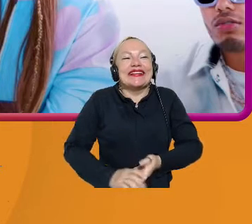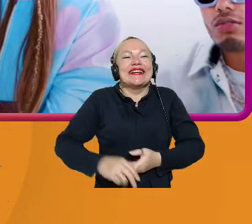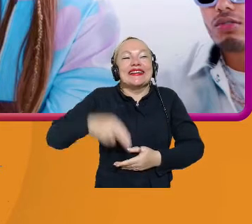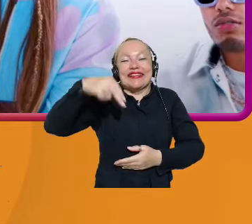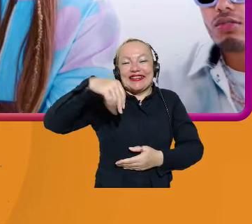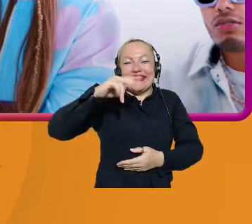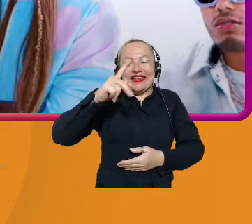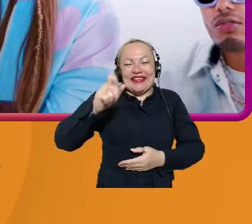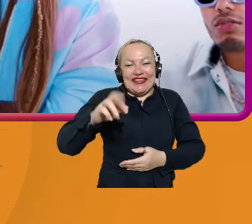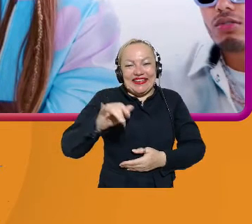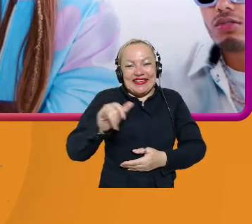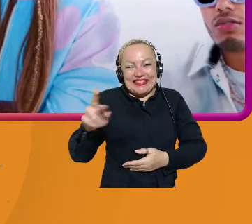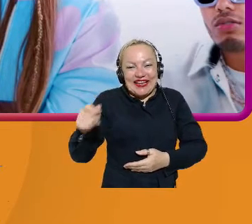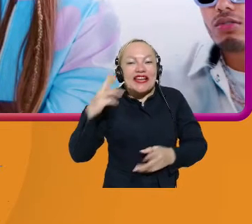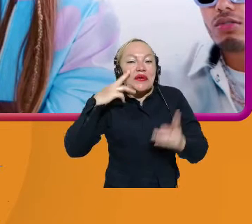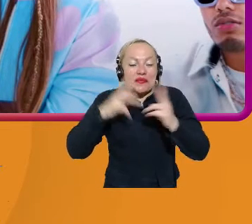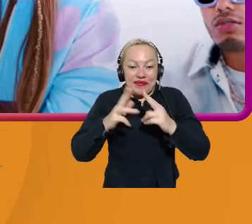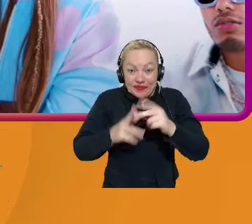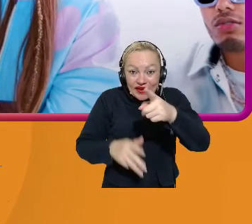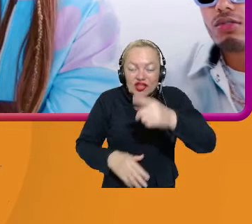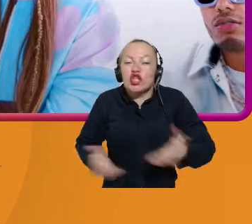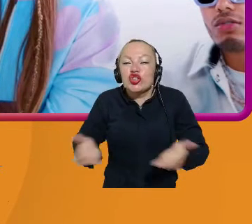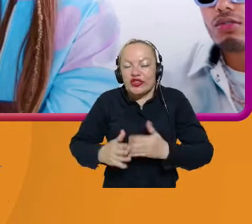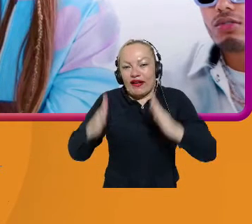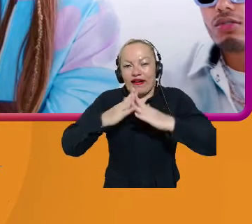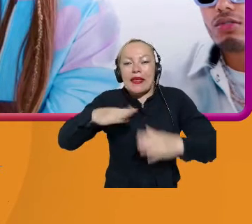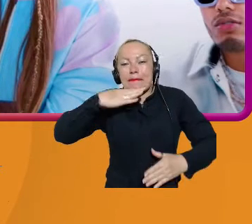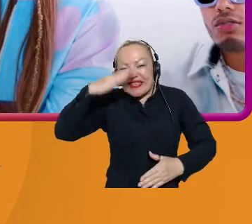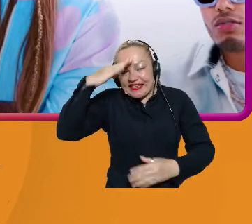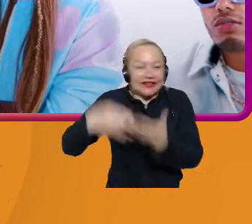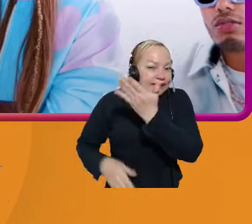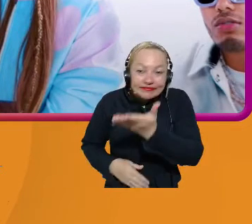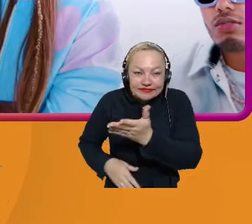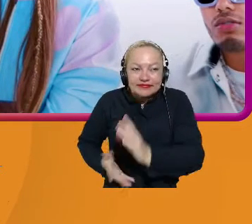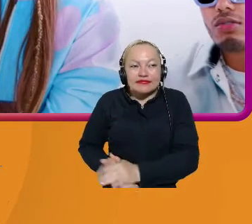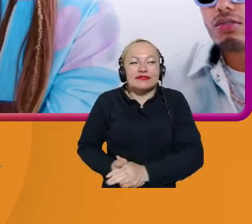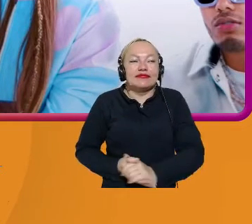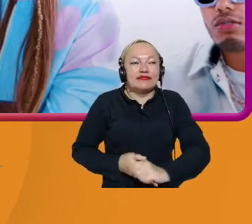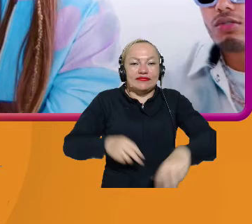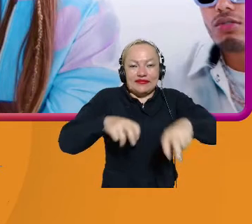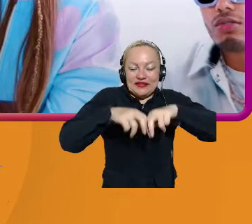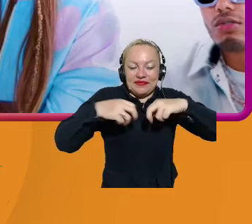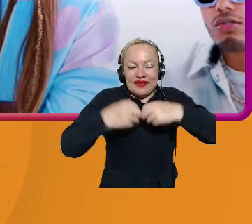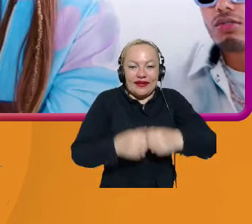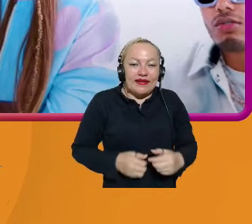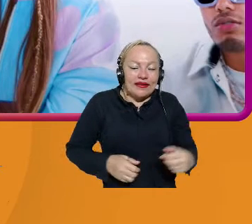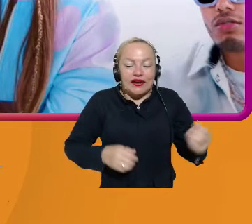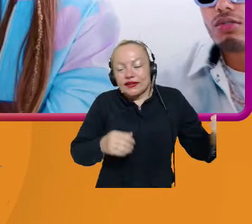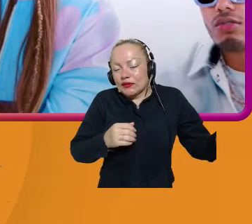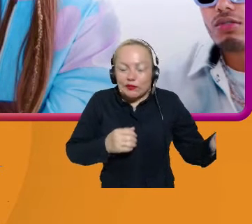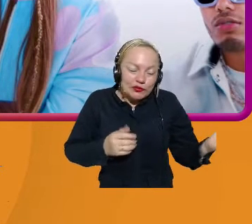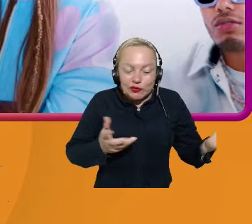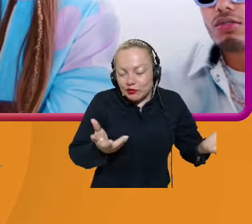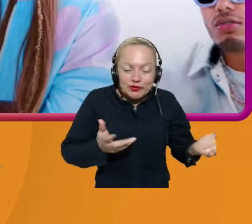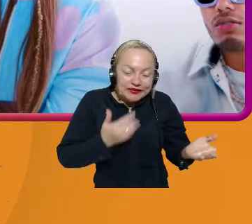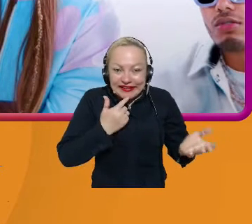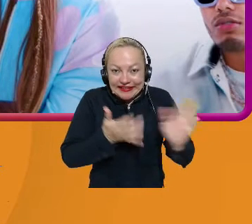Nicky Jam, ese. Vive en Medellín. Y entonces, y ahora, reggaetón que no se produzca en Medellín, no es